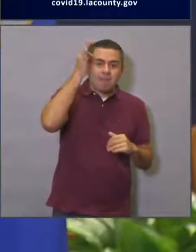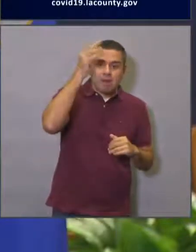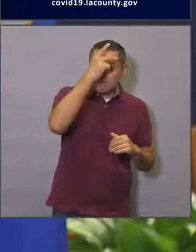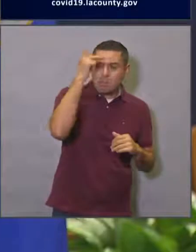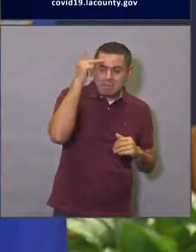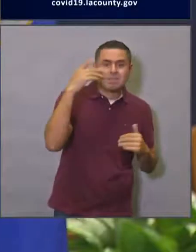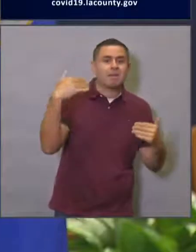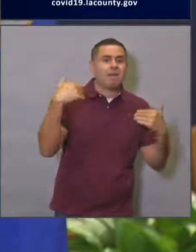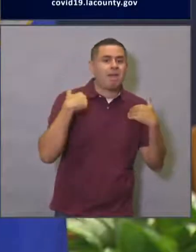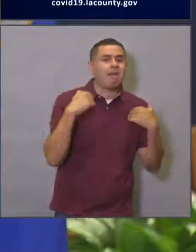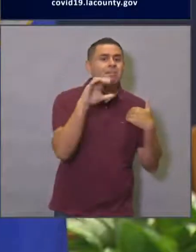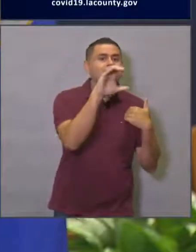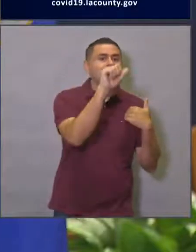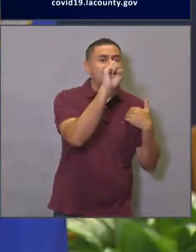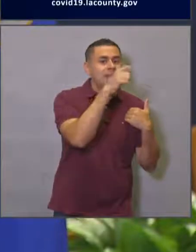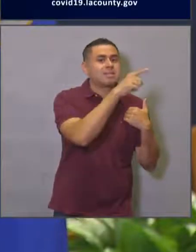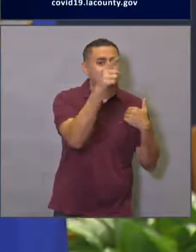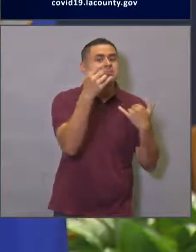federales,